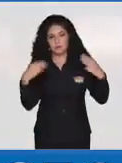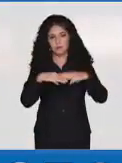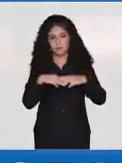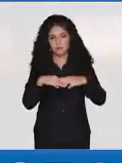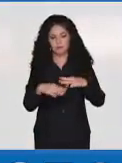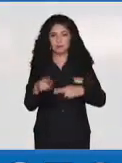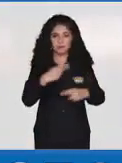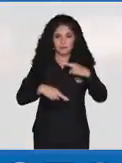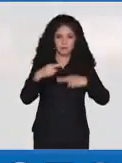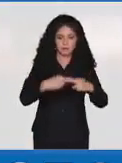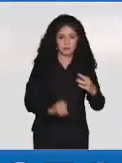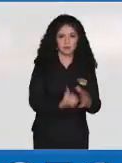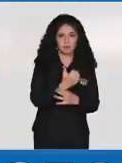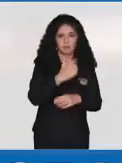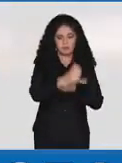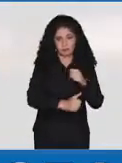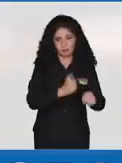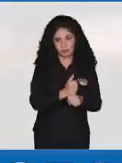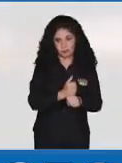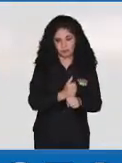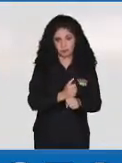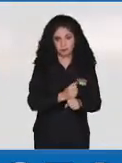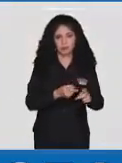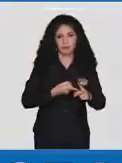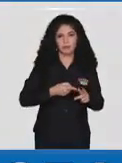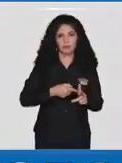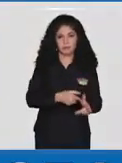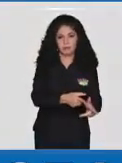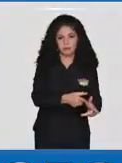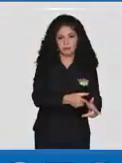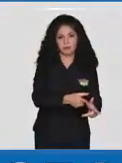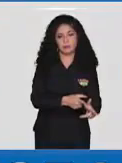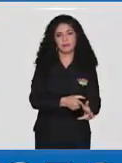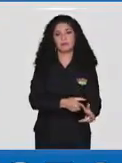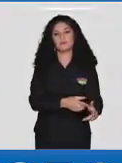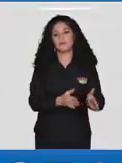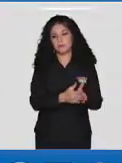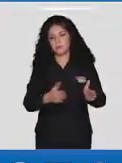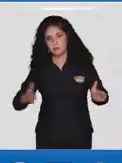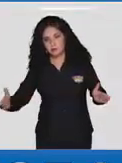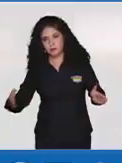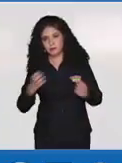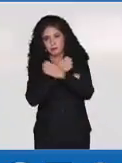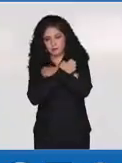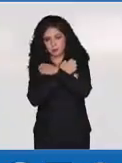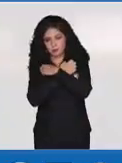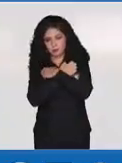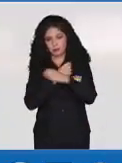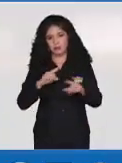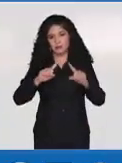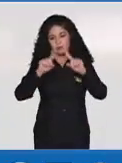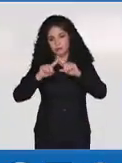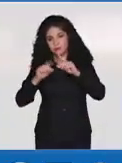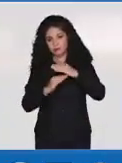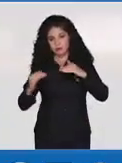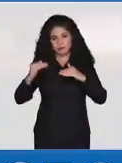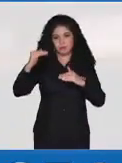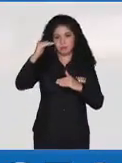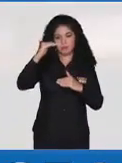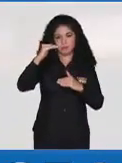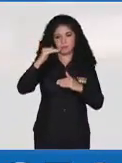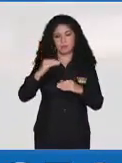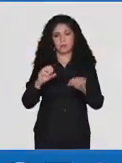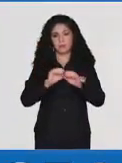ciclo para continuar con su proceso educativo en los diferentes grados y niveles. El sistema educativo de